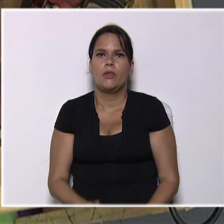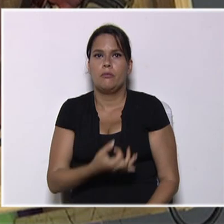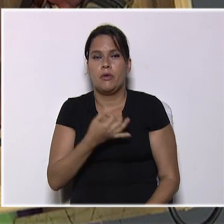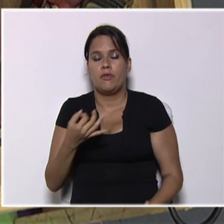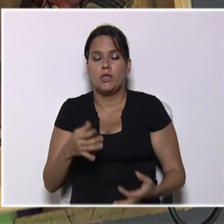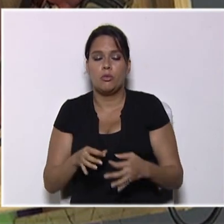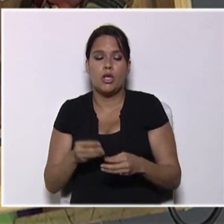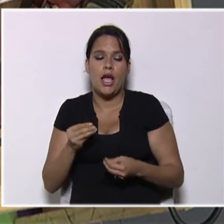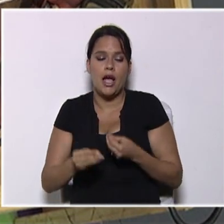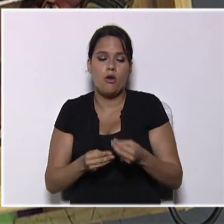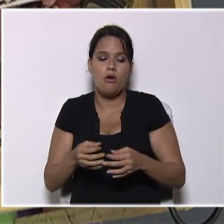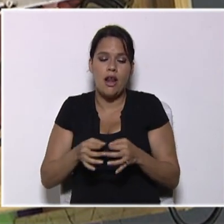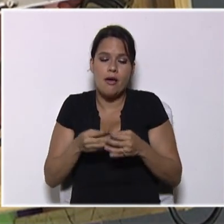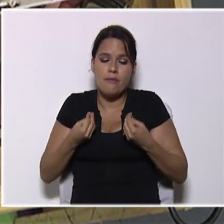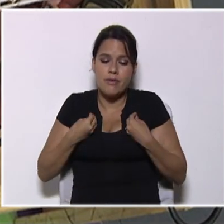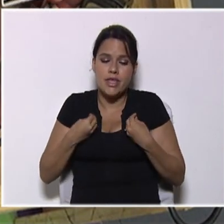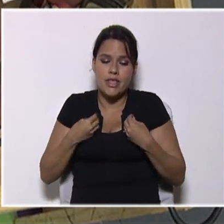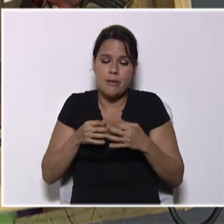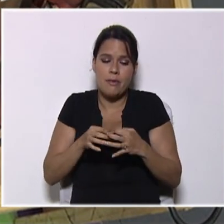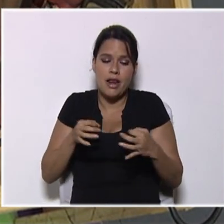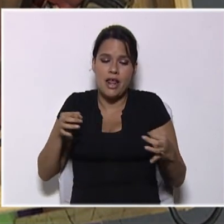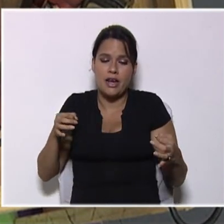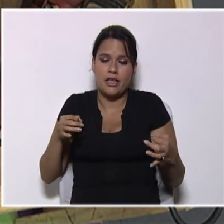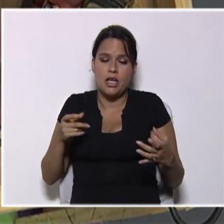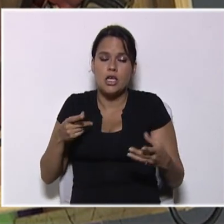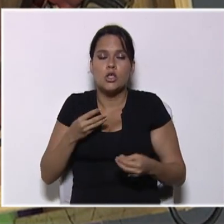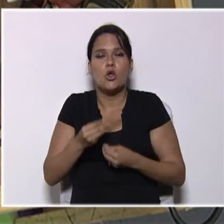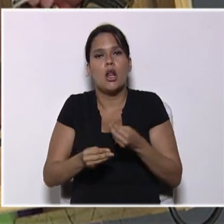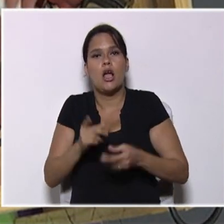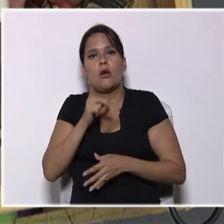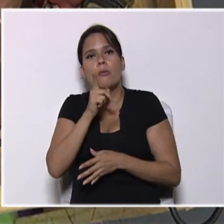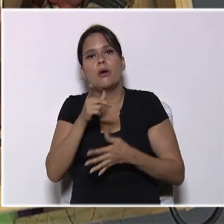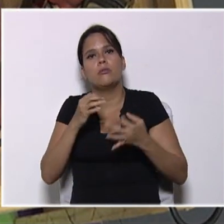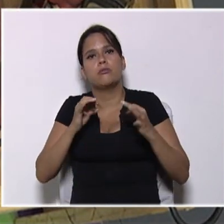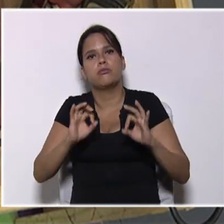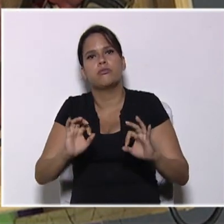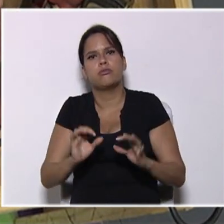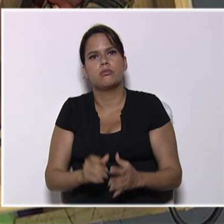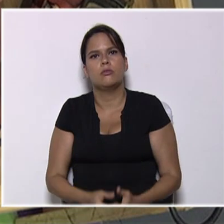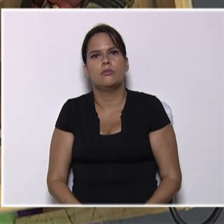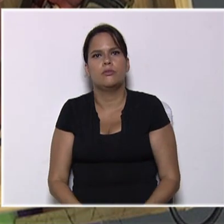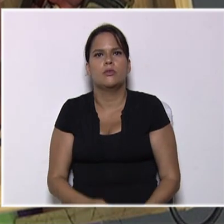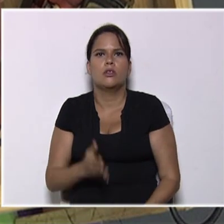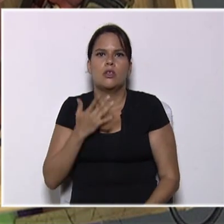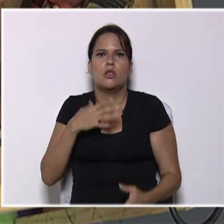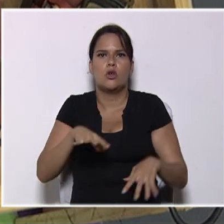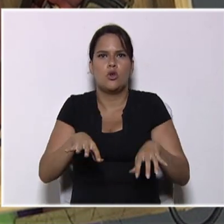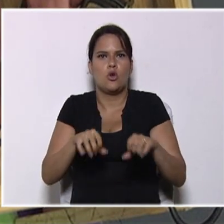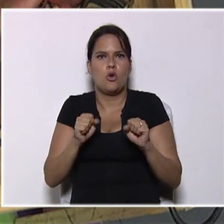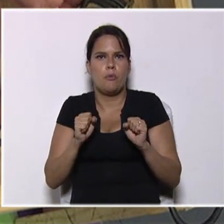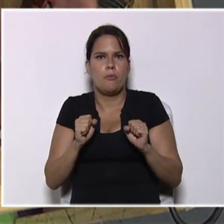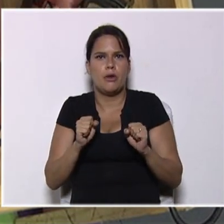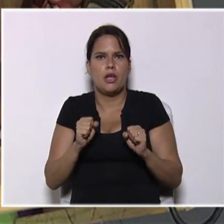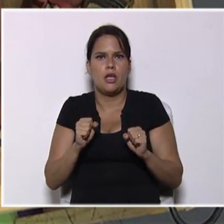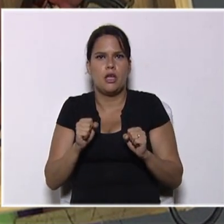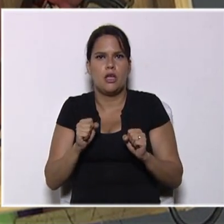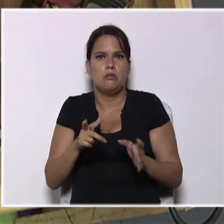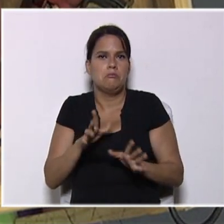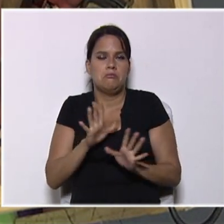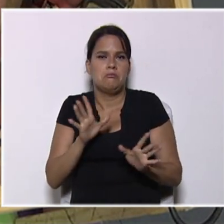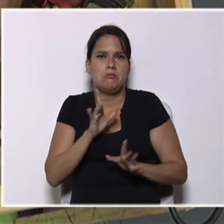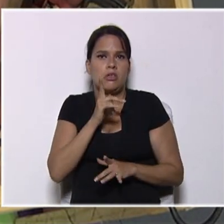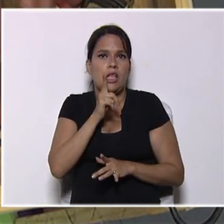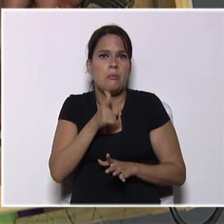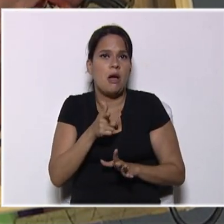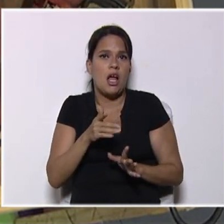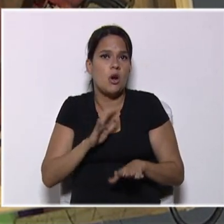alargo la vida útil y no impacto sobre el ambiente. La cuestión también está en que yo compré este artefacto, este electrodoméstico, no me sirvió más,